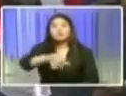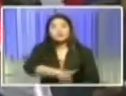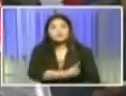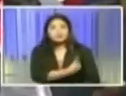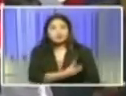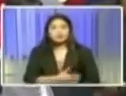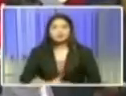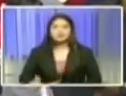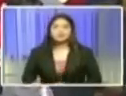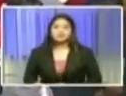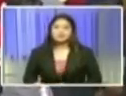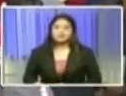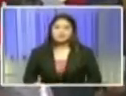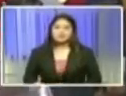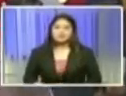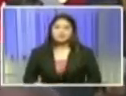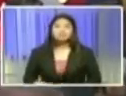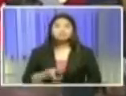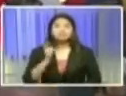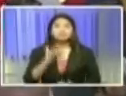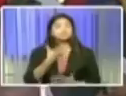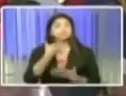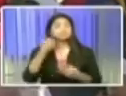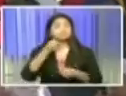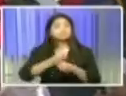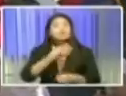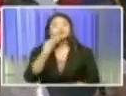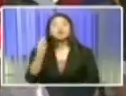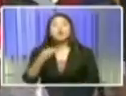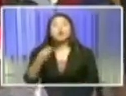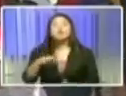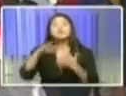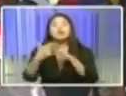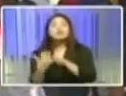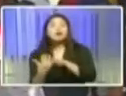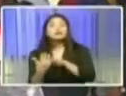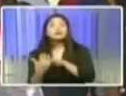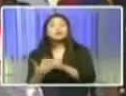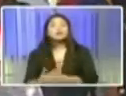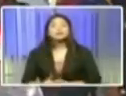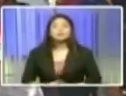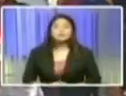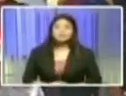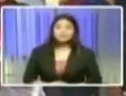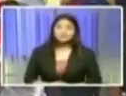universitaria y las grandes tareas de los jóvenes del barrio